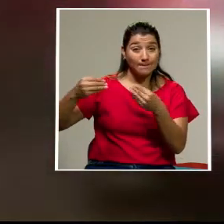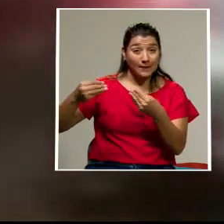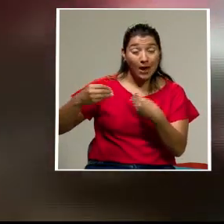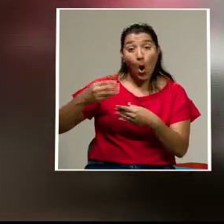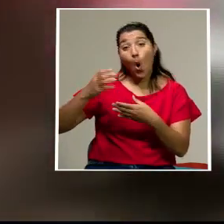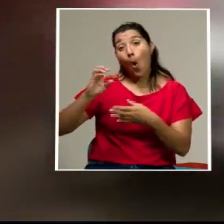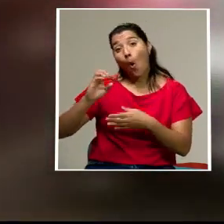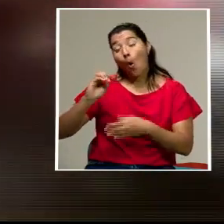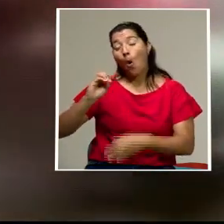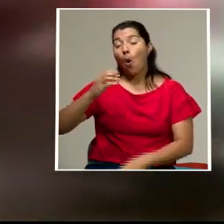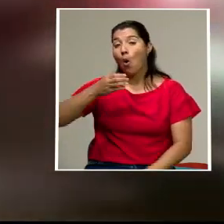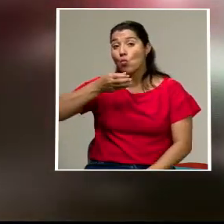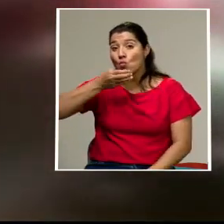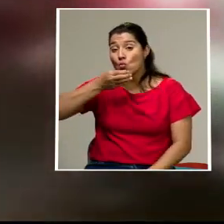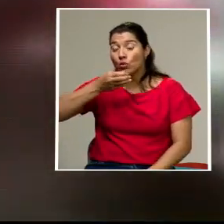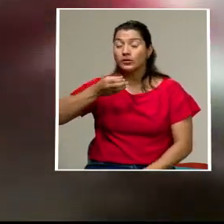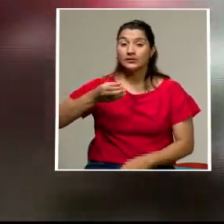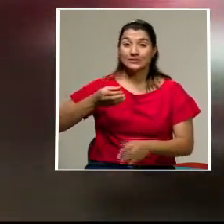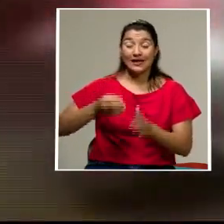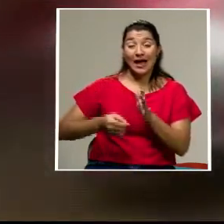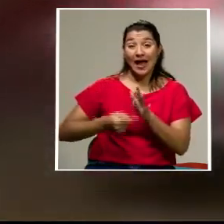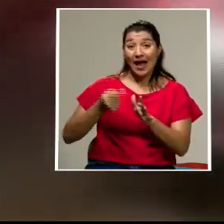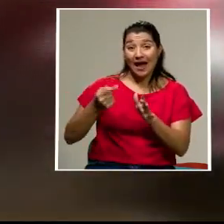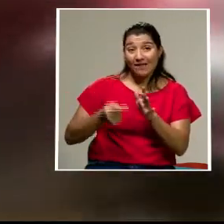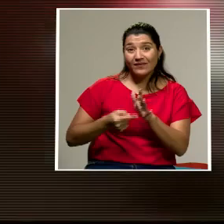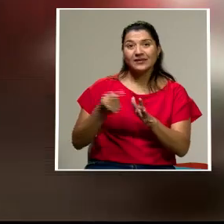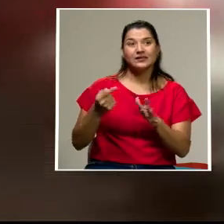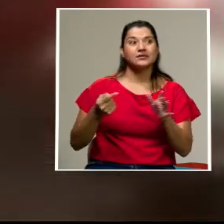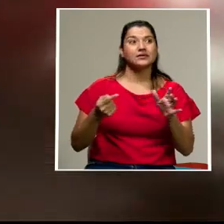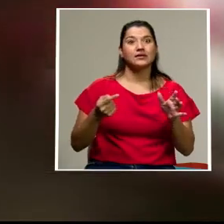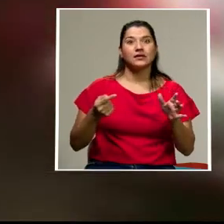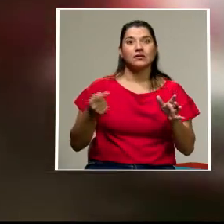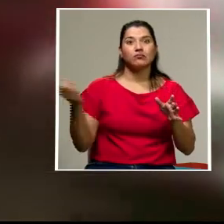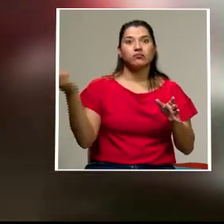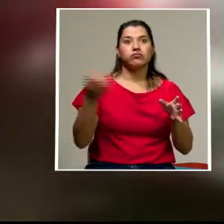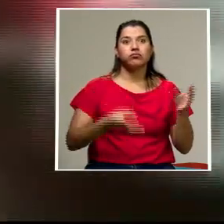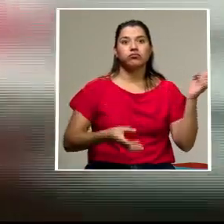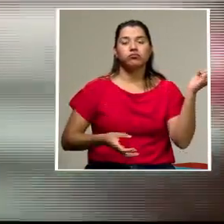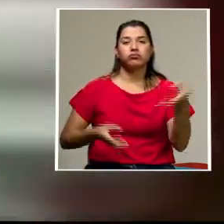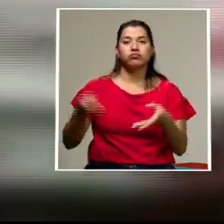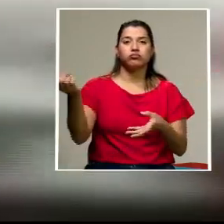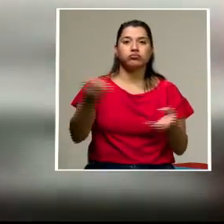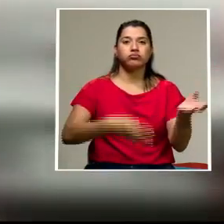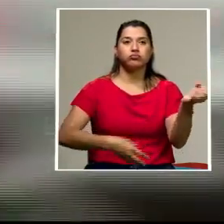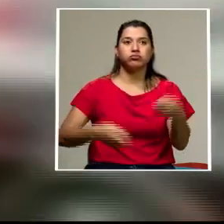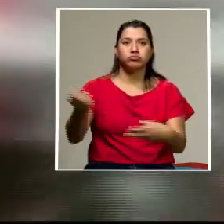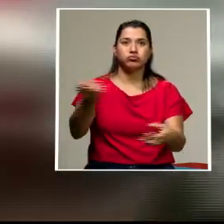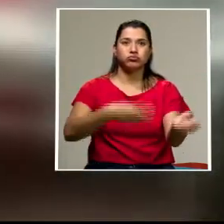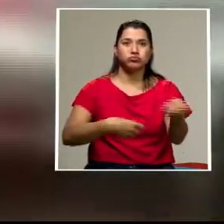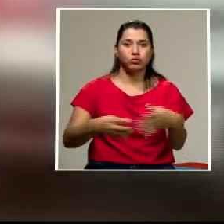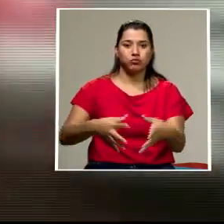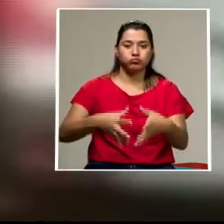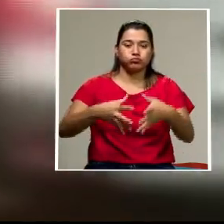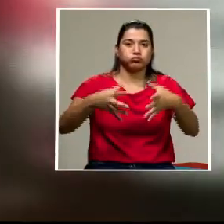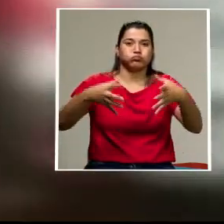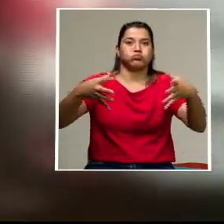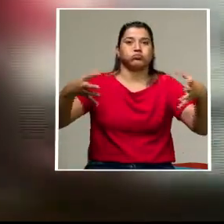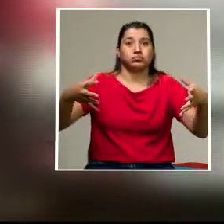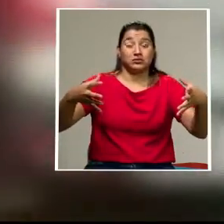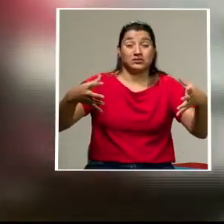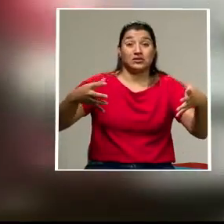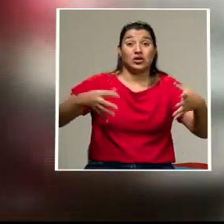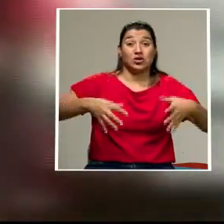ejemplo, se va acumulando con otras personas que piensan exactamente igual, y todo eso llega y se acumula en un punto, y cuando vienen las